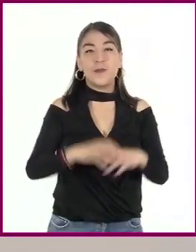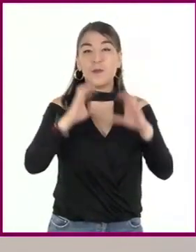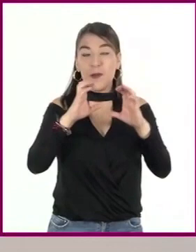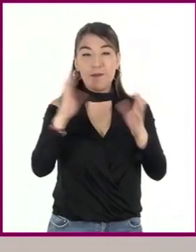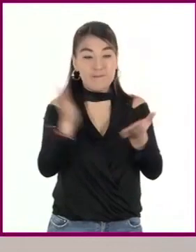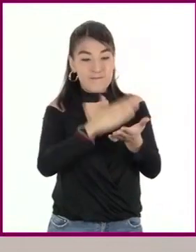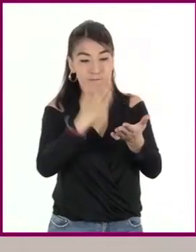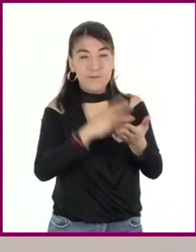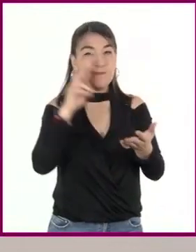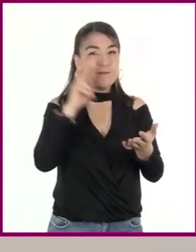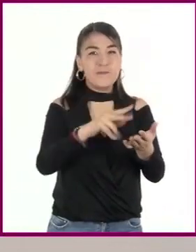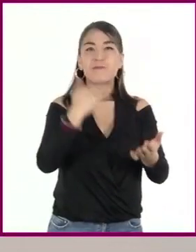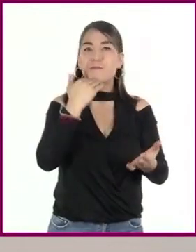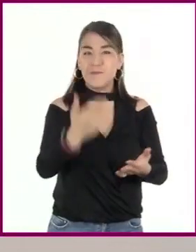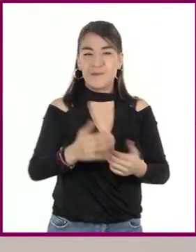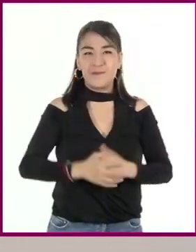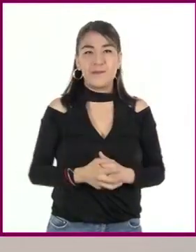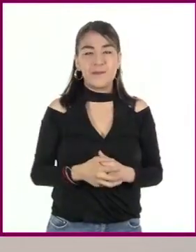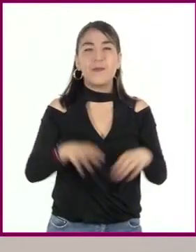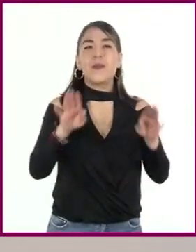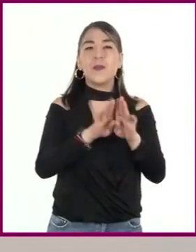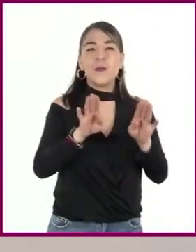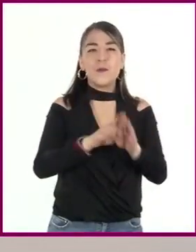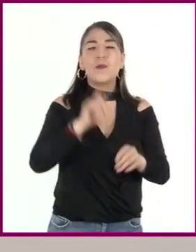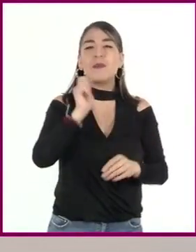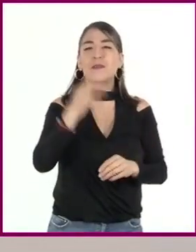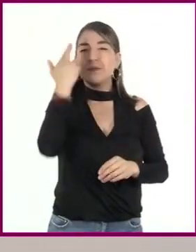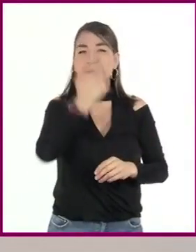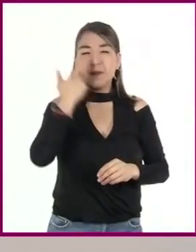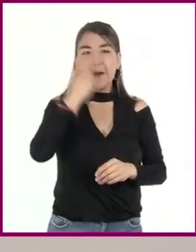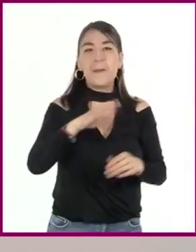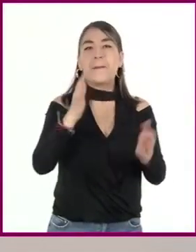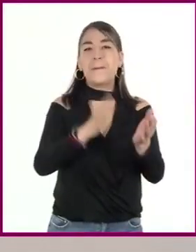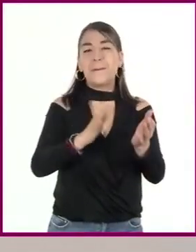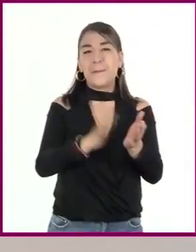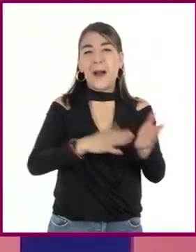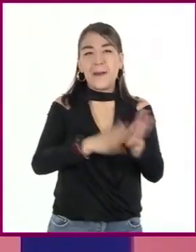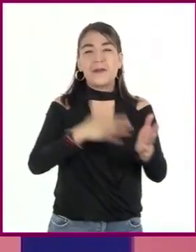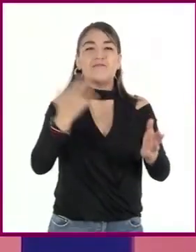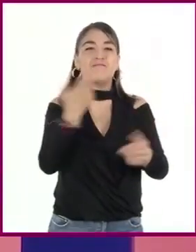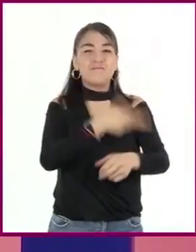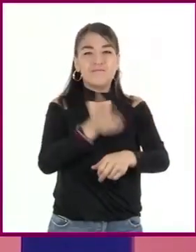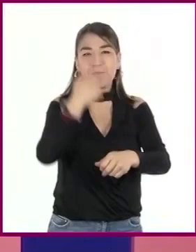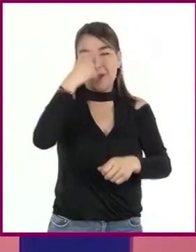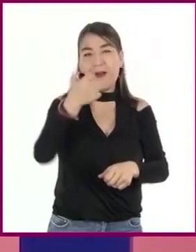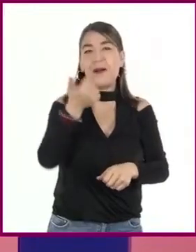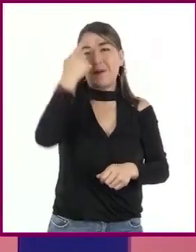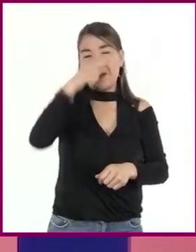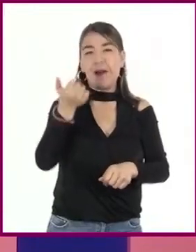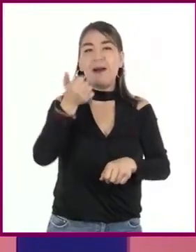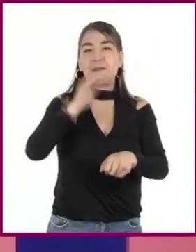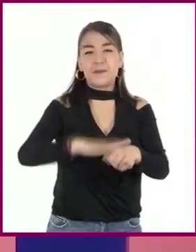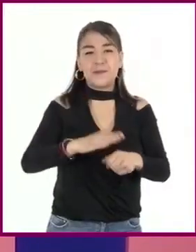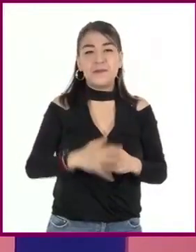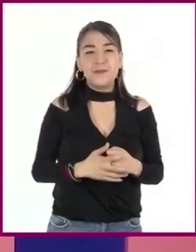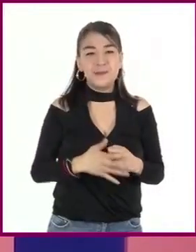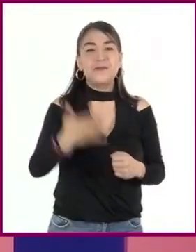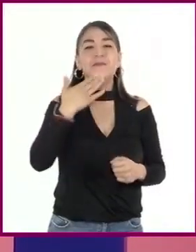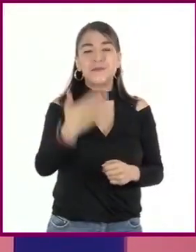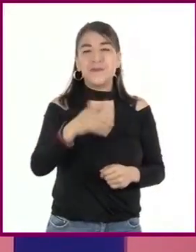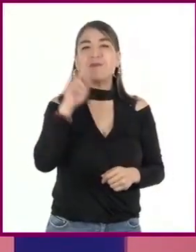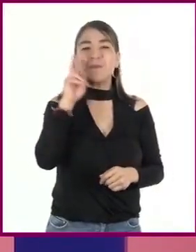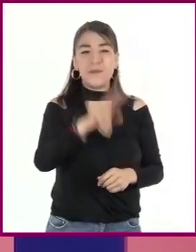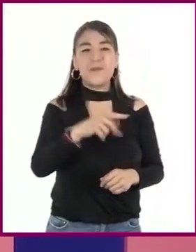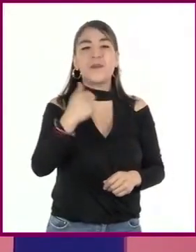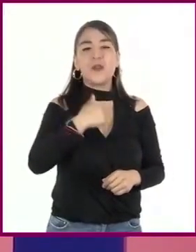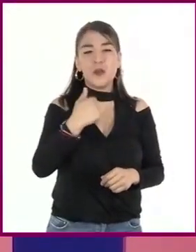documentos. Con esto nos referimos a revisar documentos administrativos. Profesora, qué bueno que lo vamos a tratar.